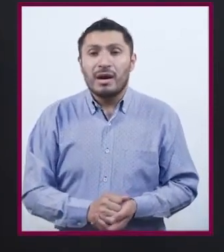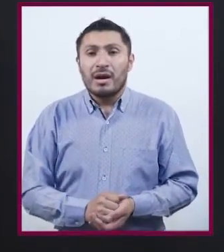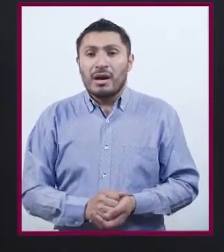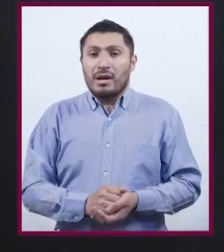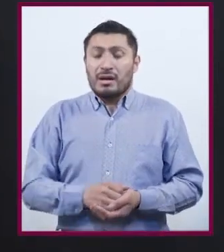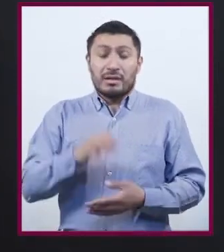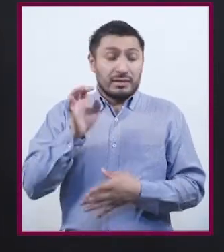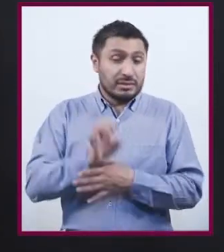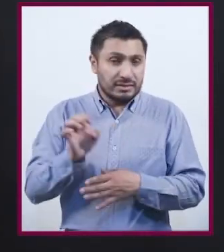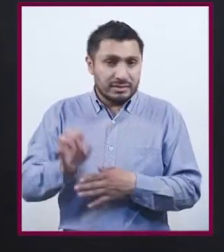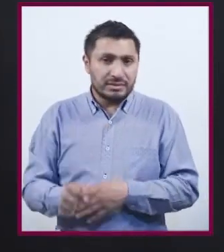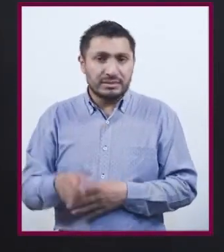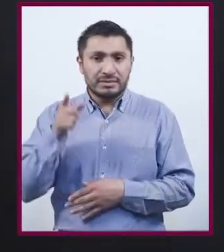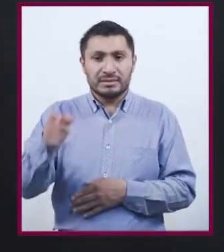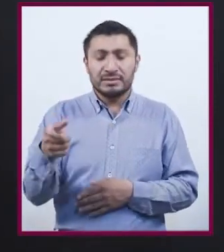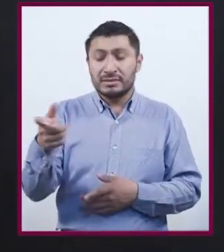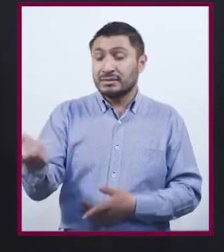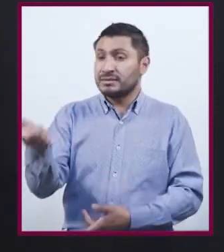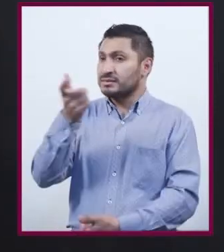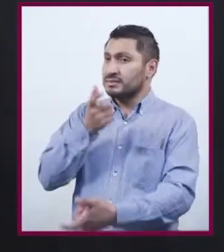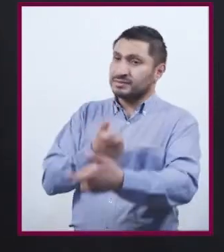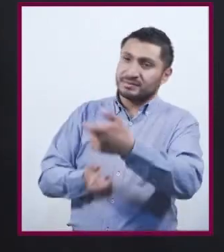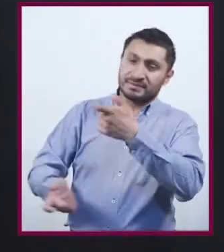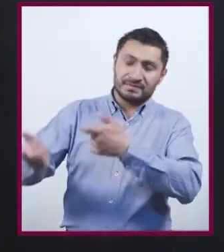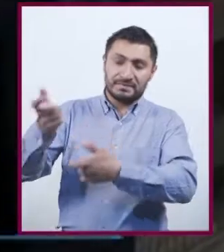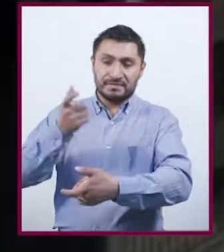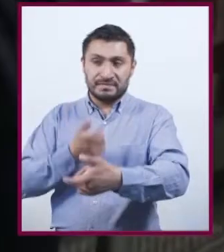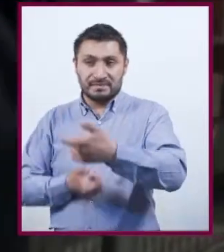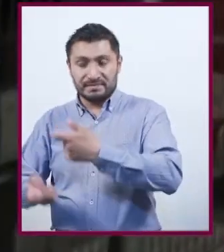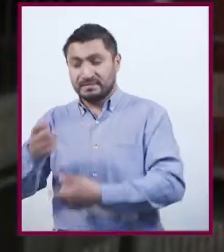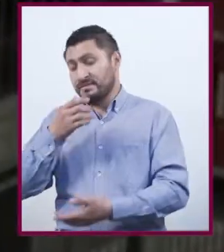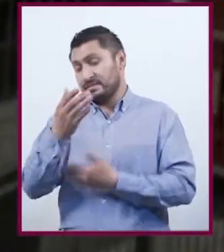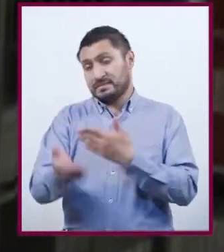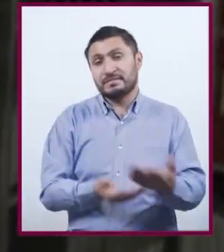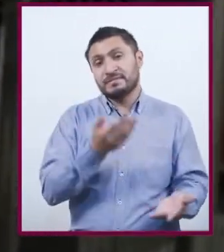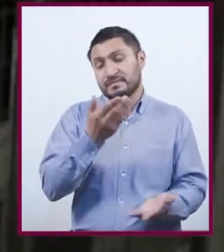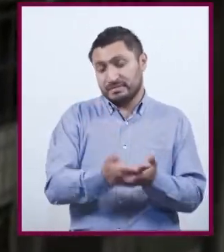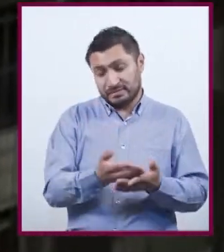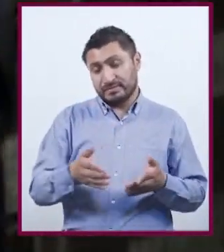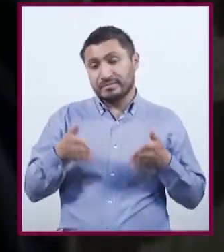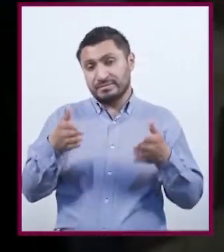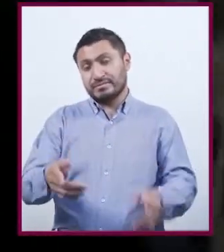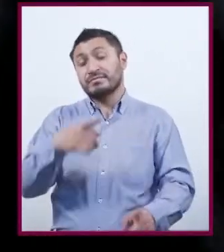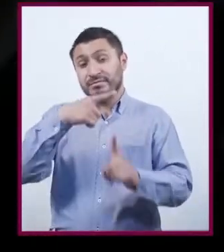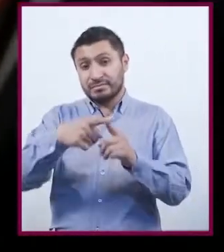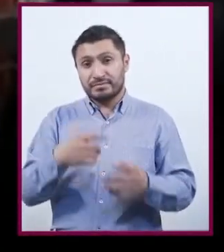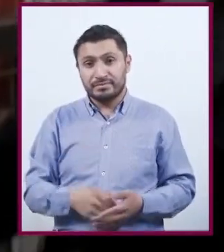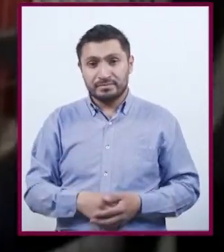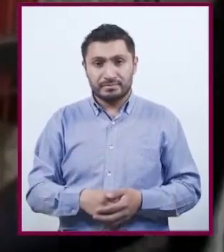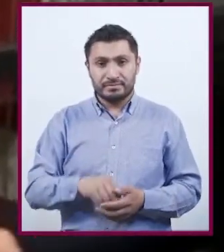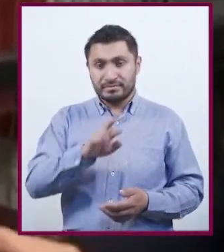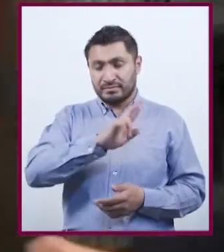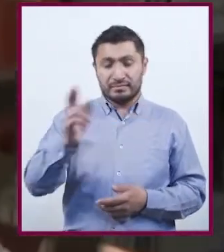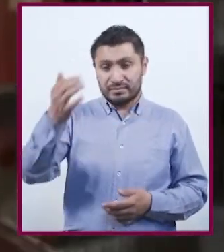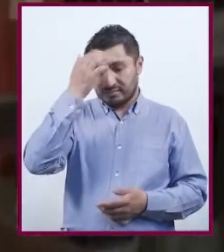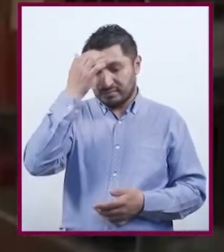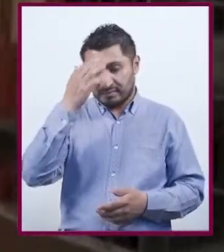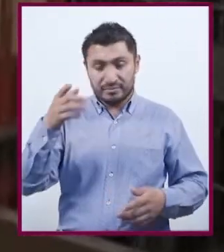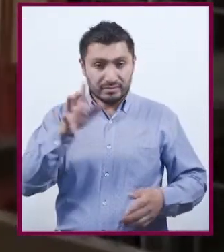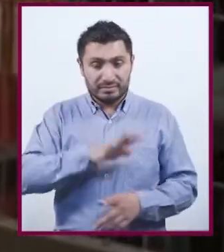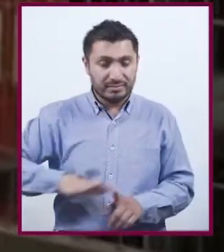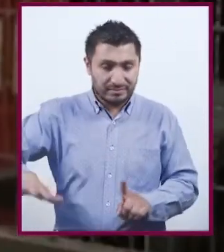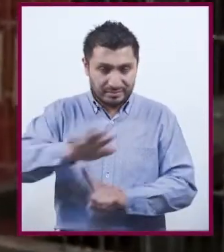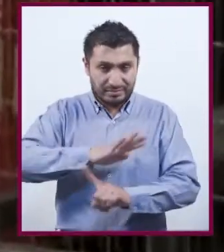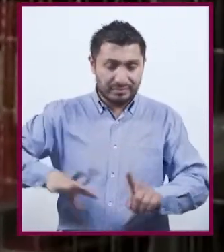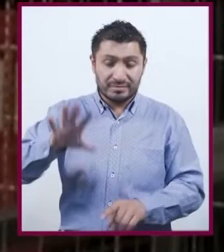este recibía todos los pagos por los servicios funerarios. Reconociendo el carácter religioso y sagrado del lugar, se designó al